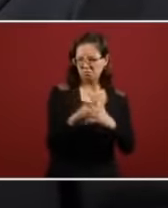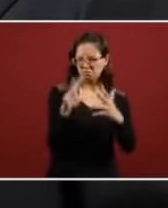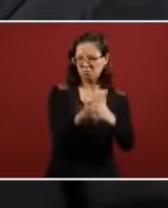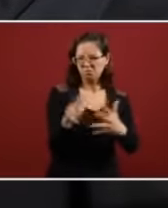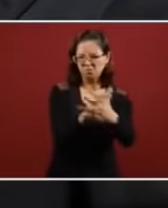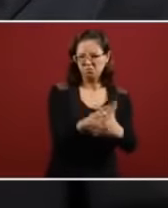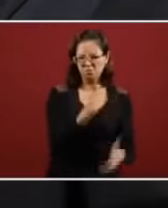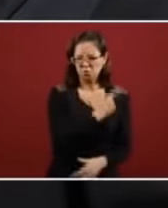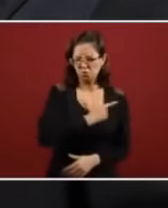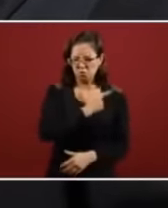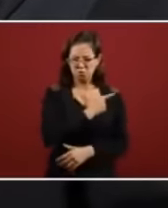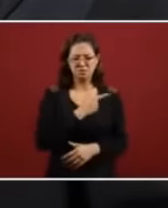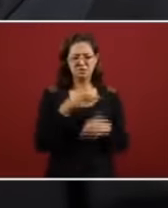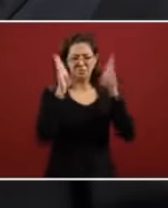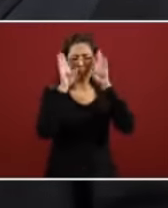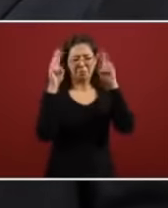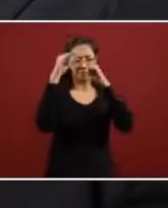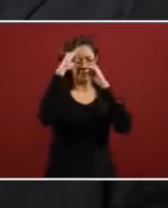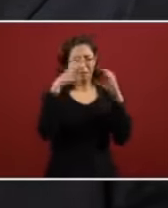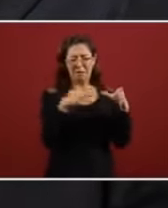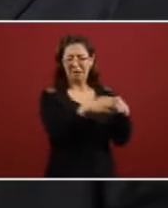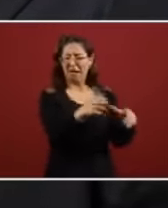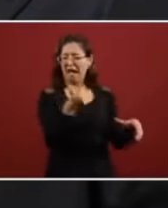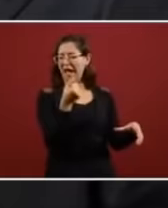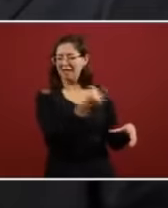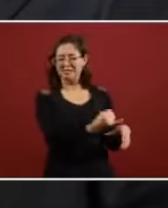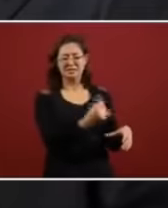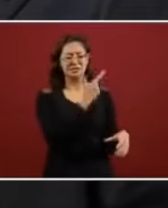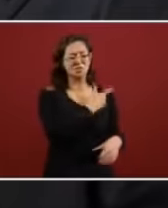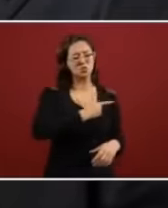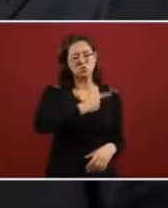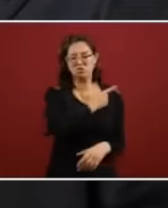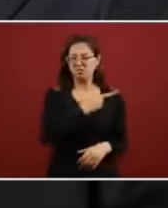el conservadurismo es muy dado a eso